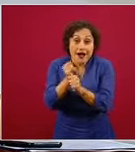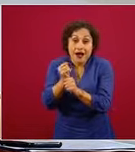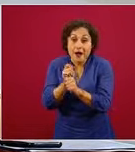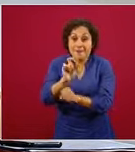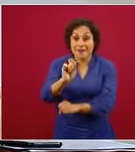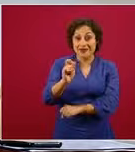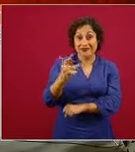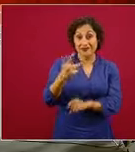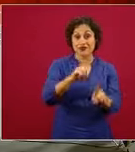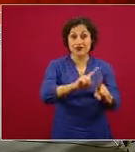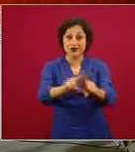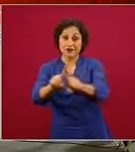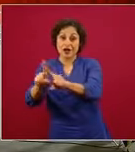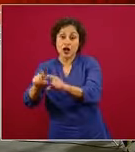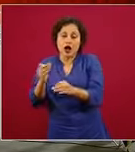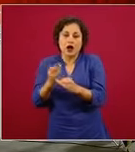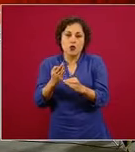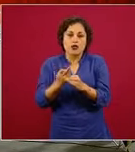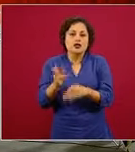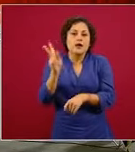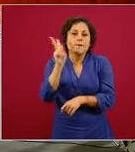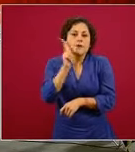tipos de vacuna en fase clínica